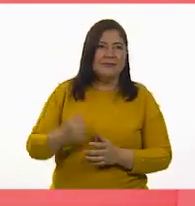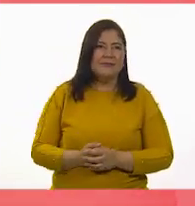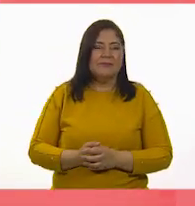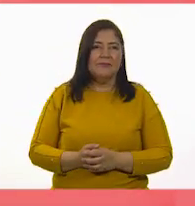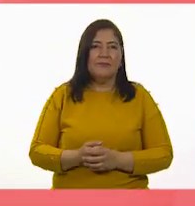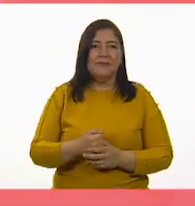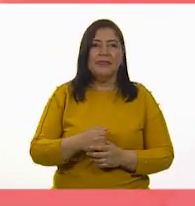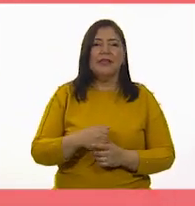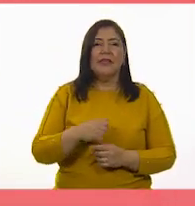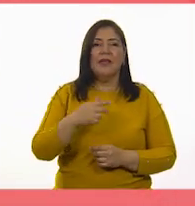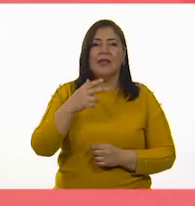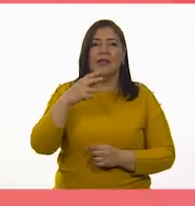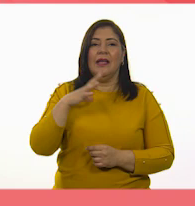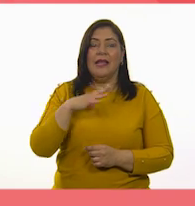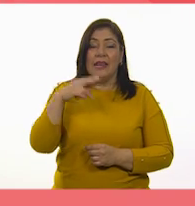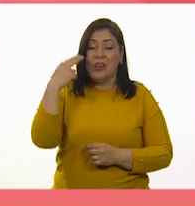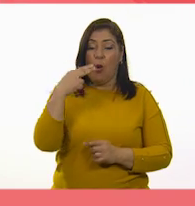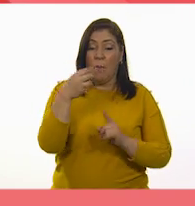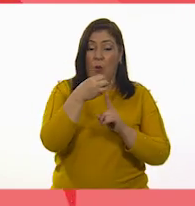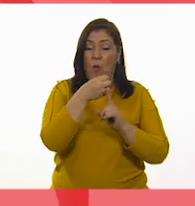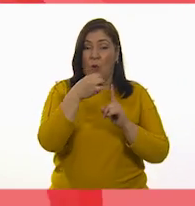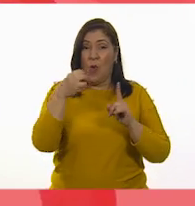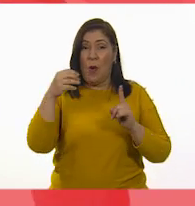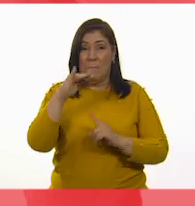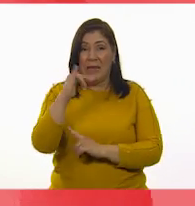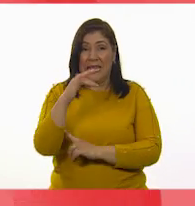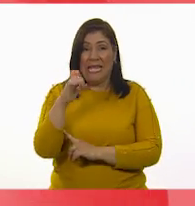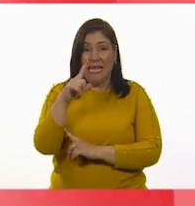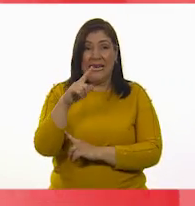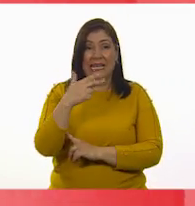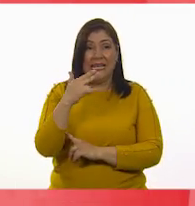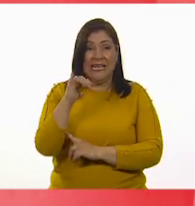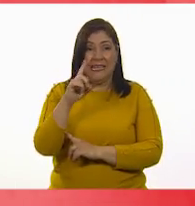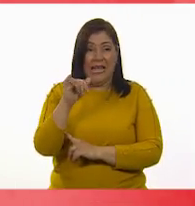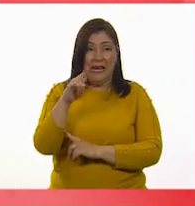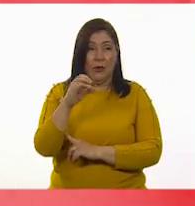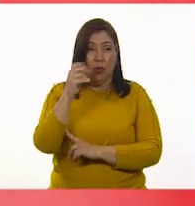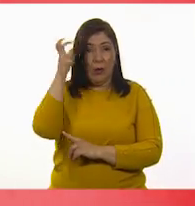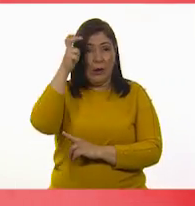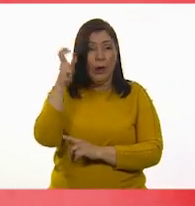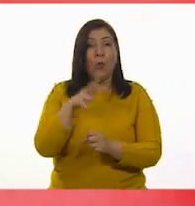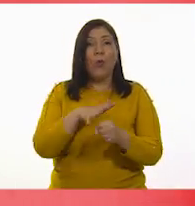el nombre completo de Miguel Hidalgo es...